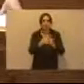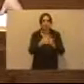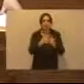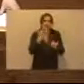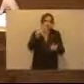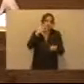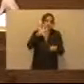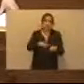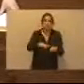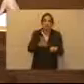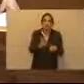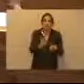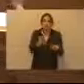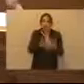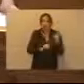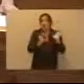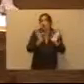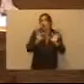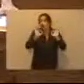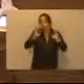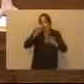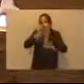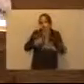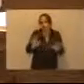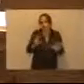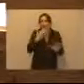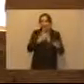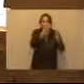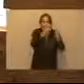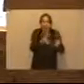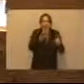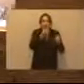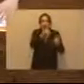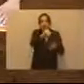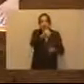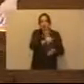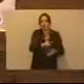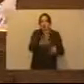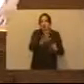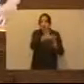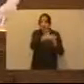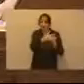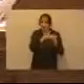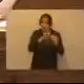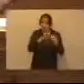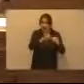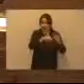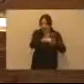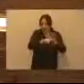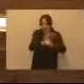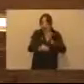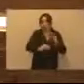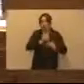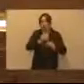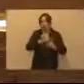paranormales ou sobrenaturales. Non sei se ten información, pero estos fenómenos na xestión e elaboración das listas